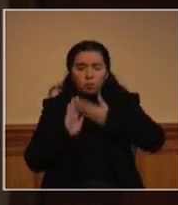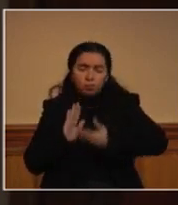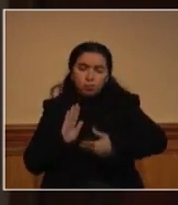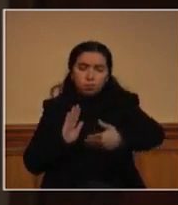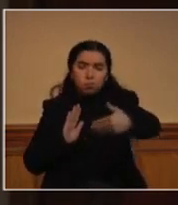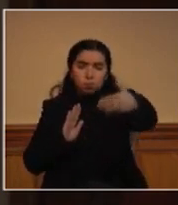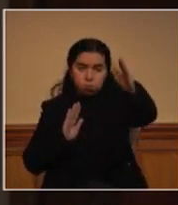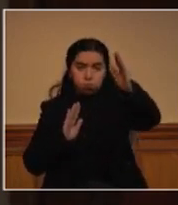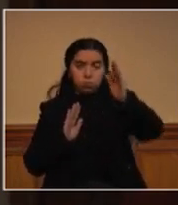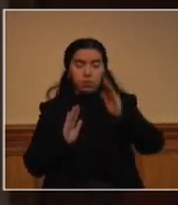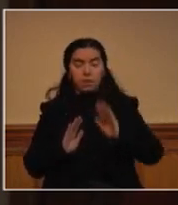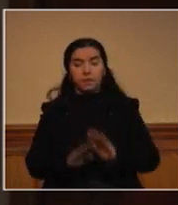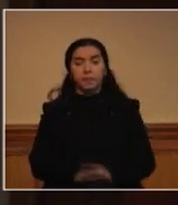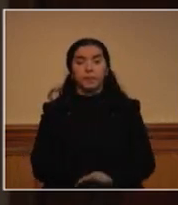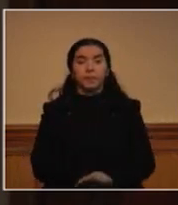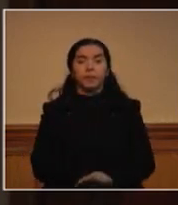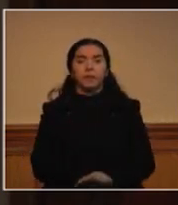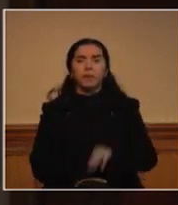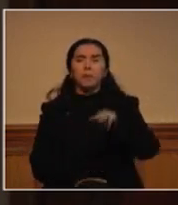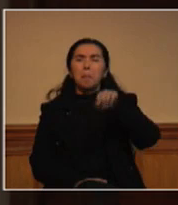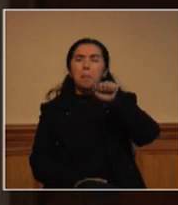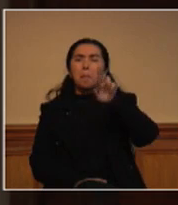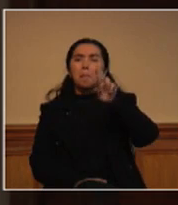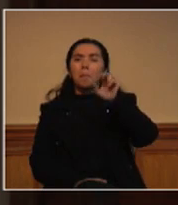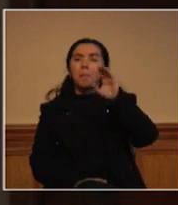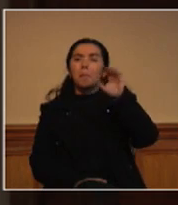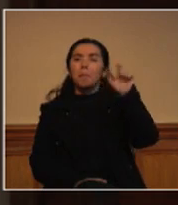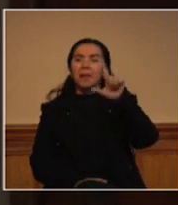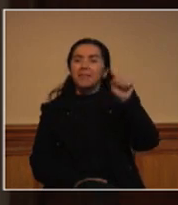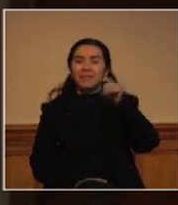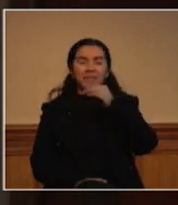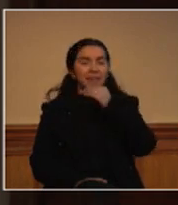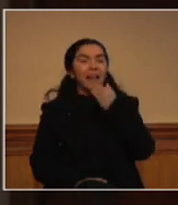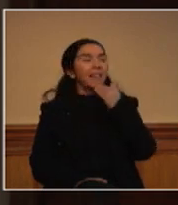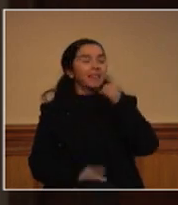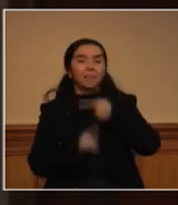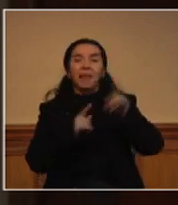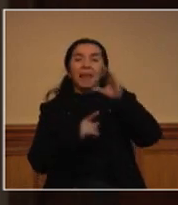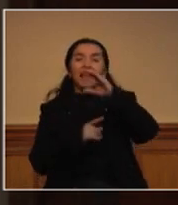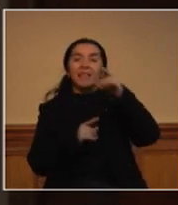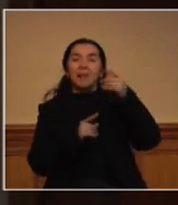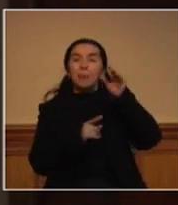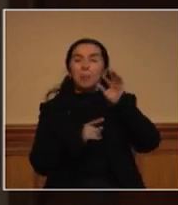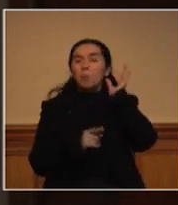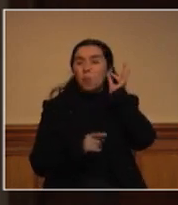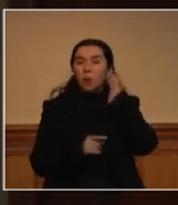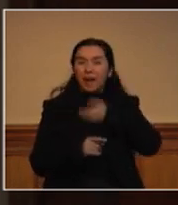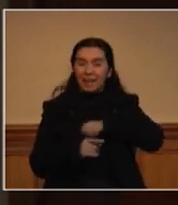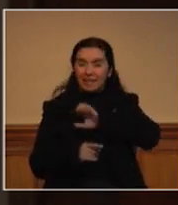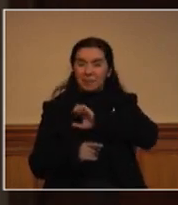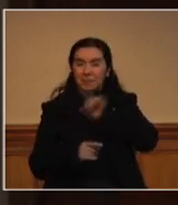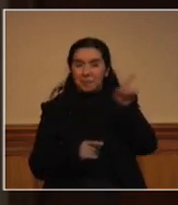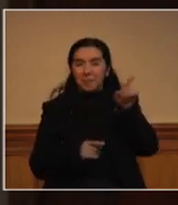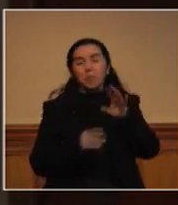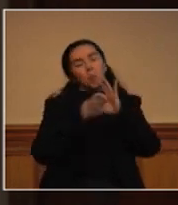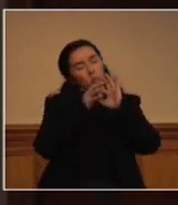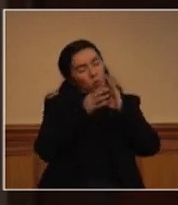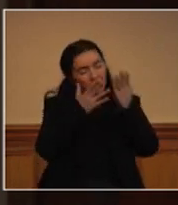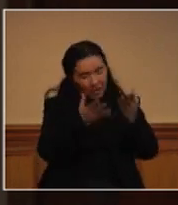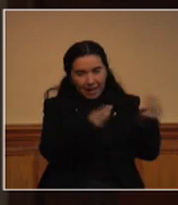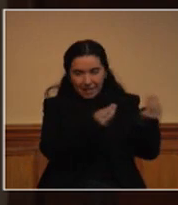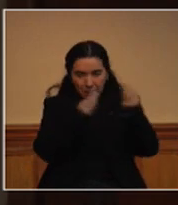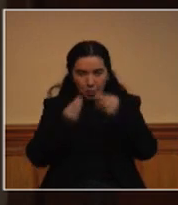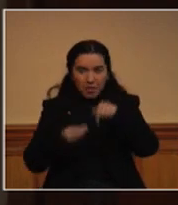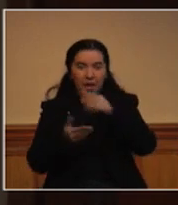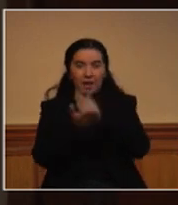extensamente Candela y Marcela. Candela, muchas gracias por aceptar nuestra invitación de venir. Estamos realmente felices que estés con nosotros y que des la clase magistral de